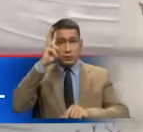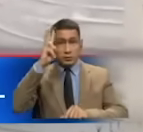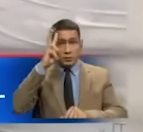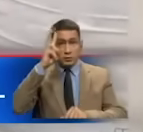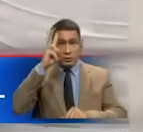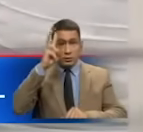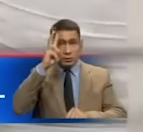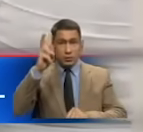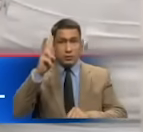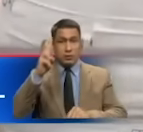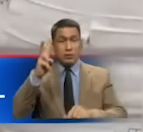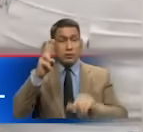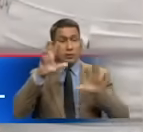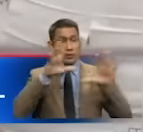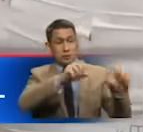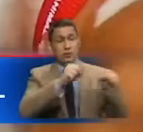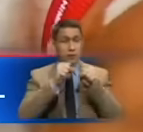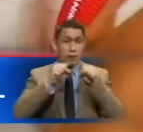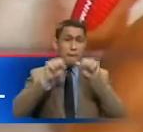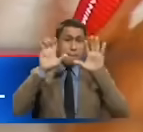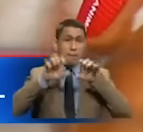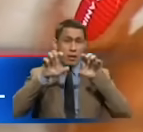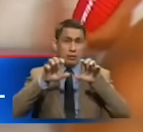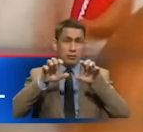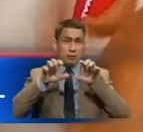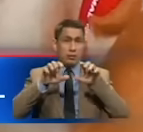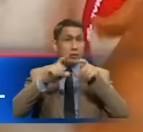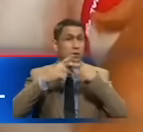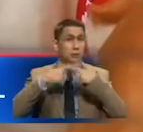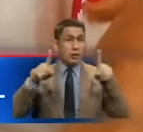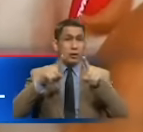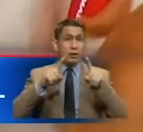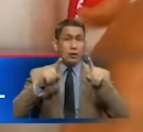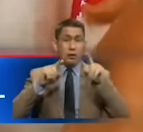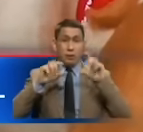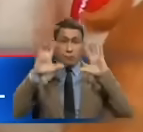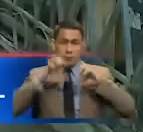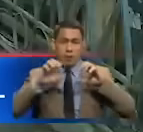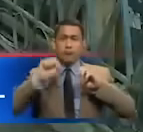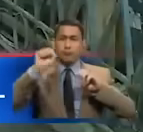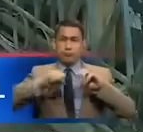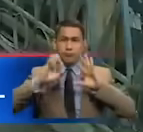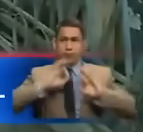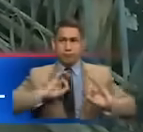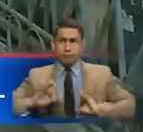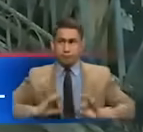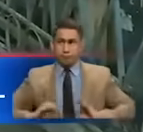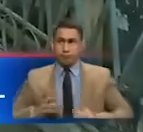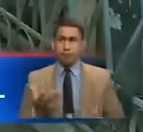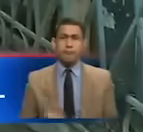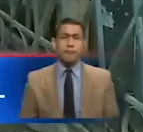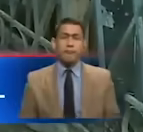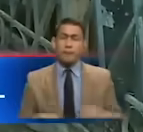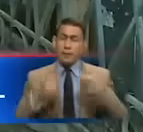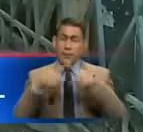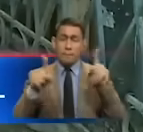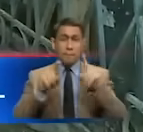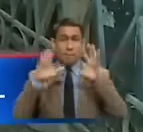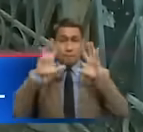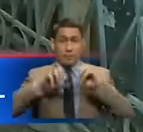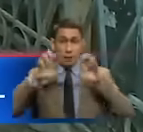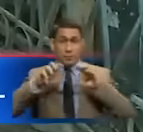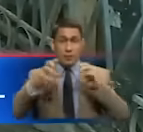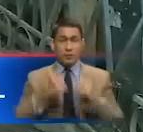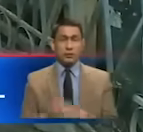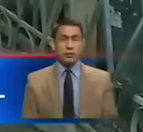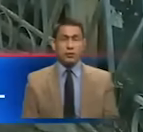para protegerse de los disparos. El animal fue alcanzado por un proyectil. Y el perro le